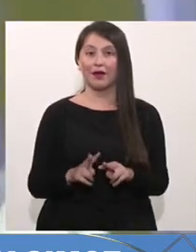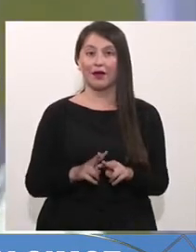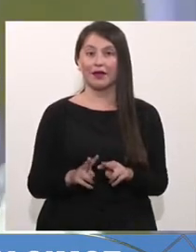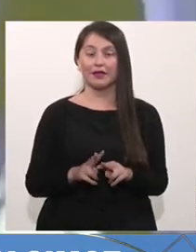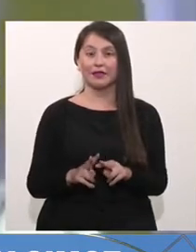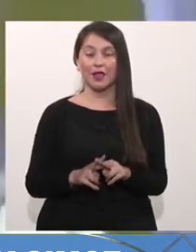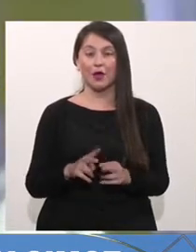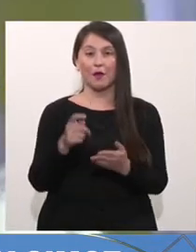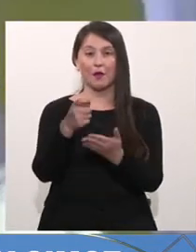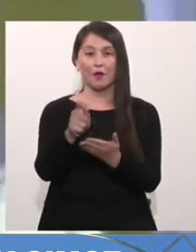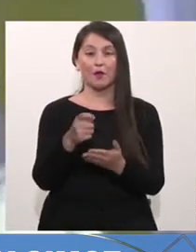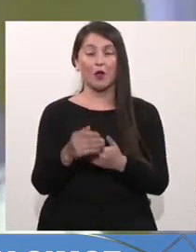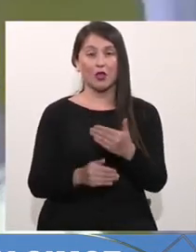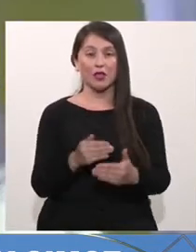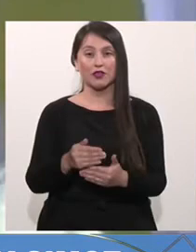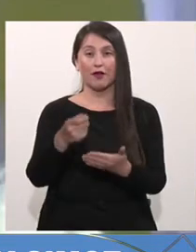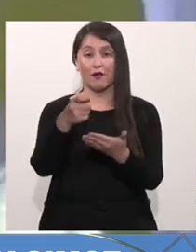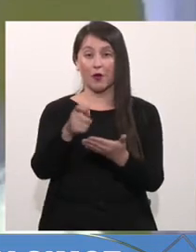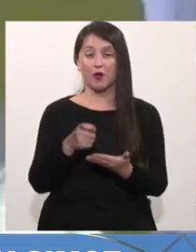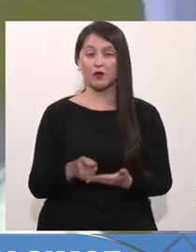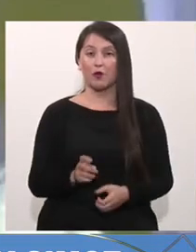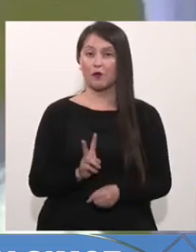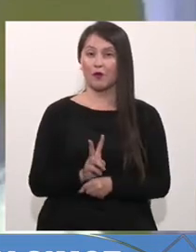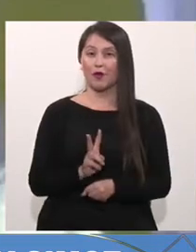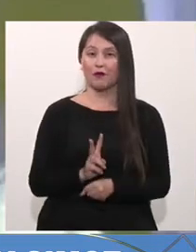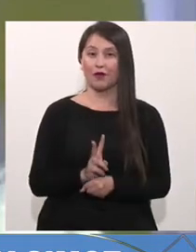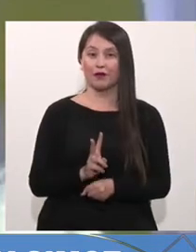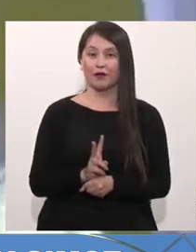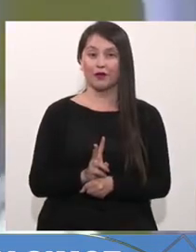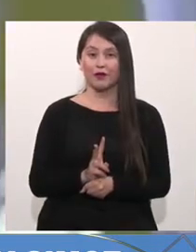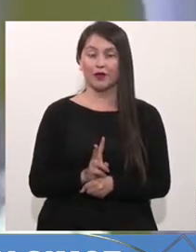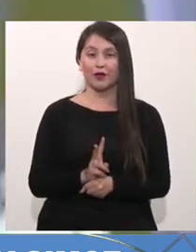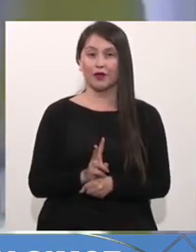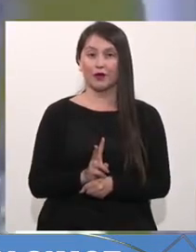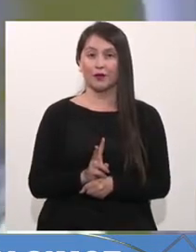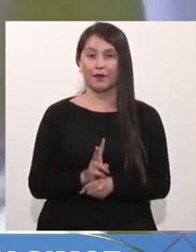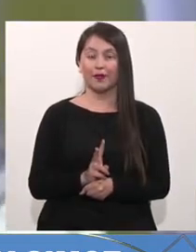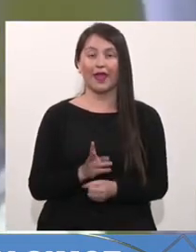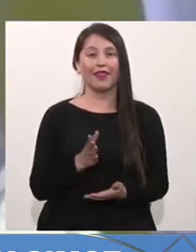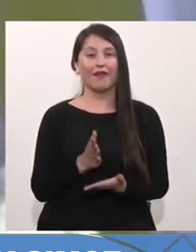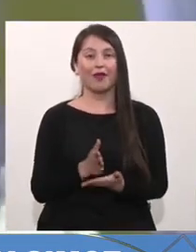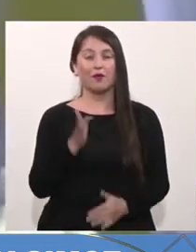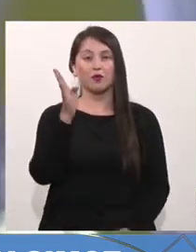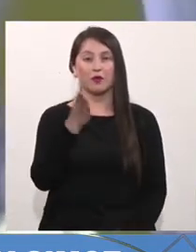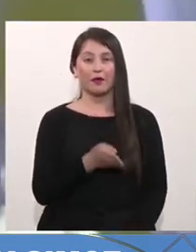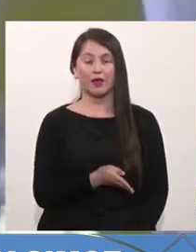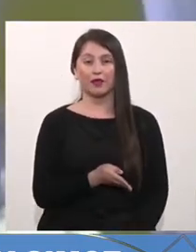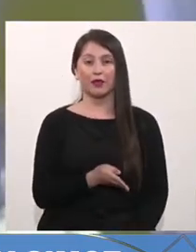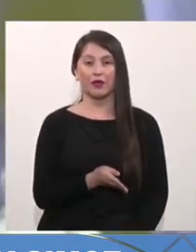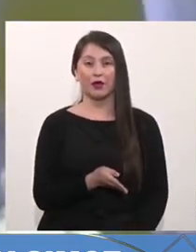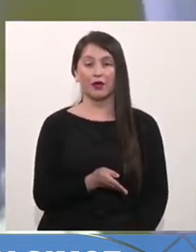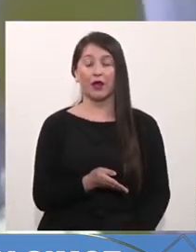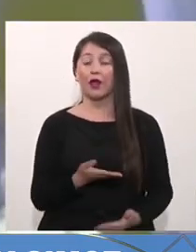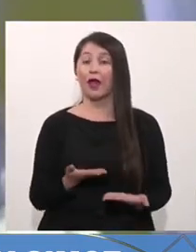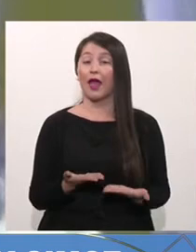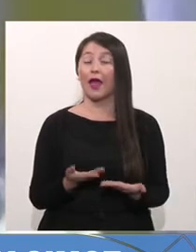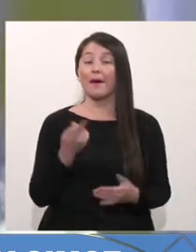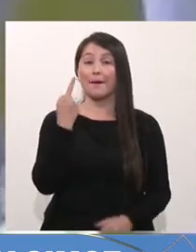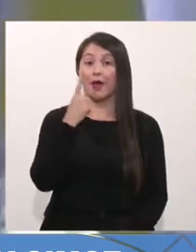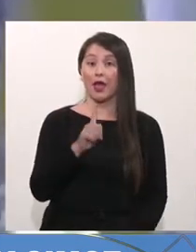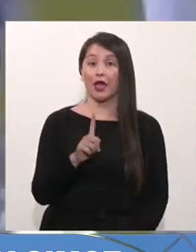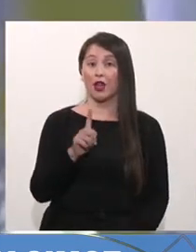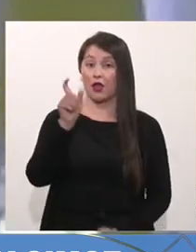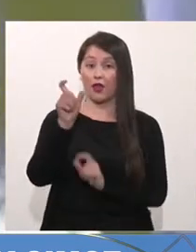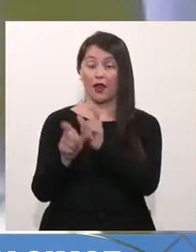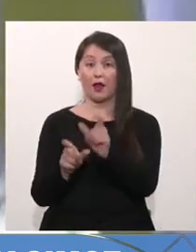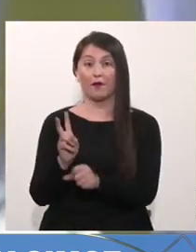profesores al proceso de evaluación docente a decir que todo el proceso de evaluación docente se debía suspender, con excepción de aquellos que